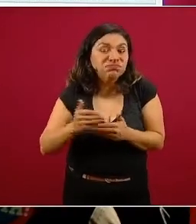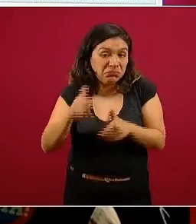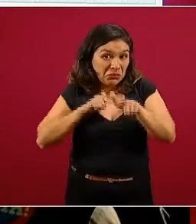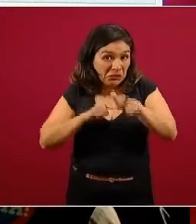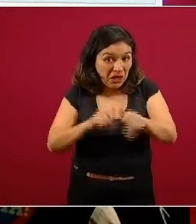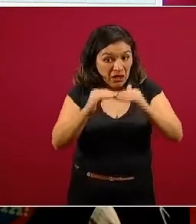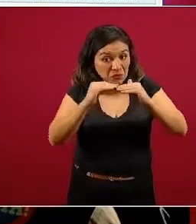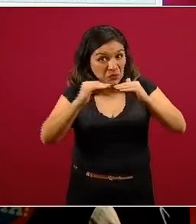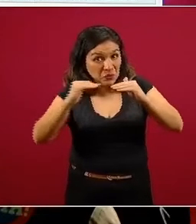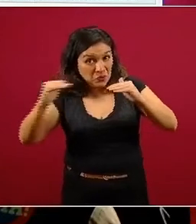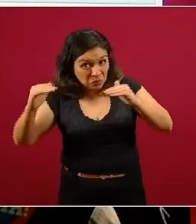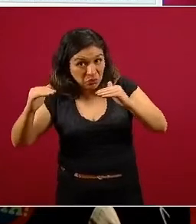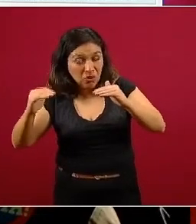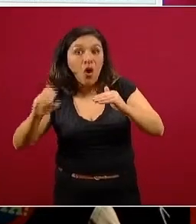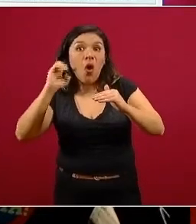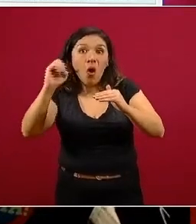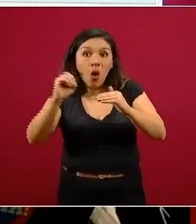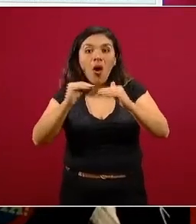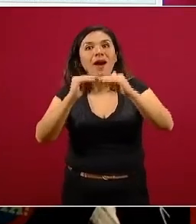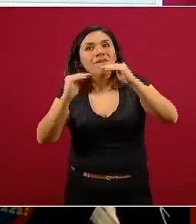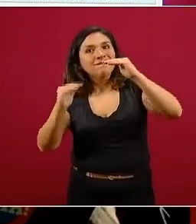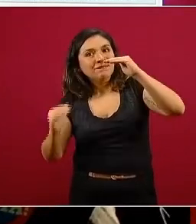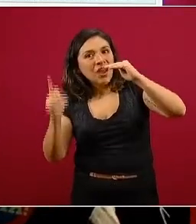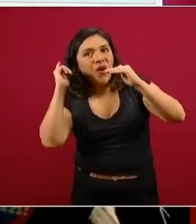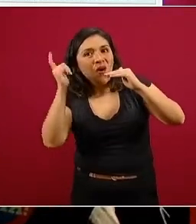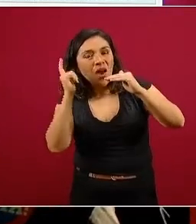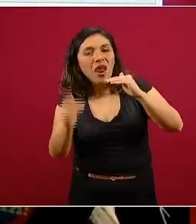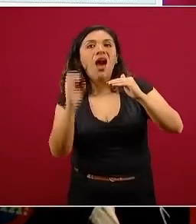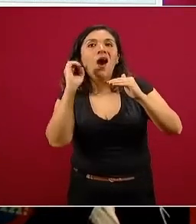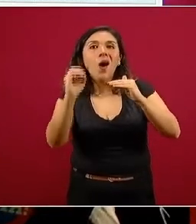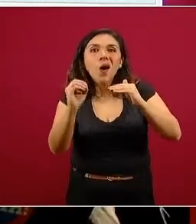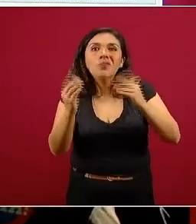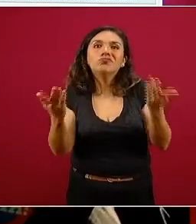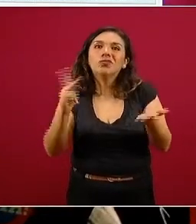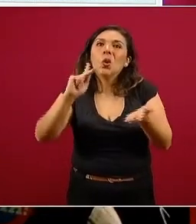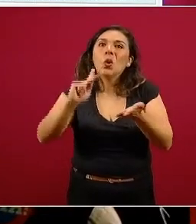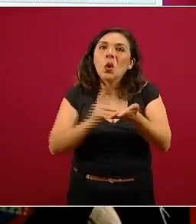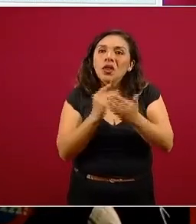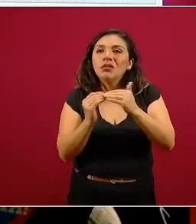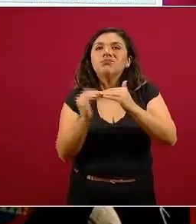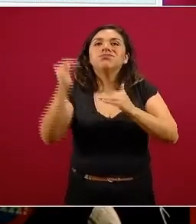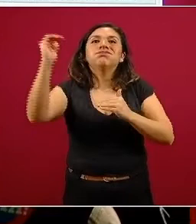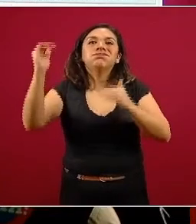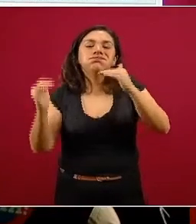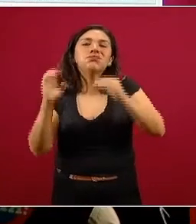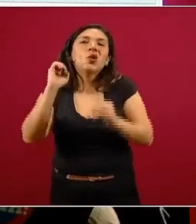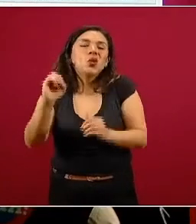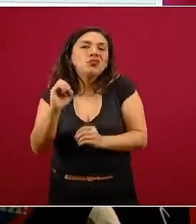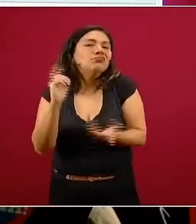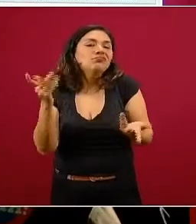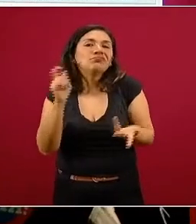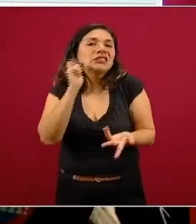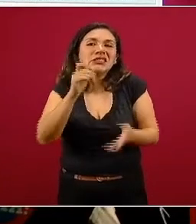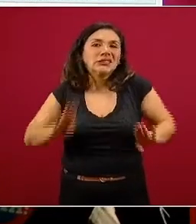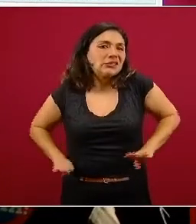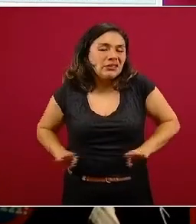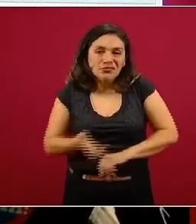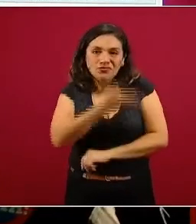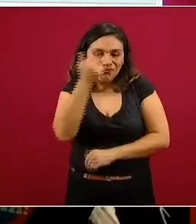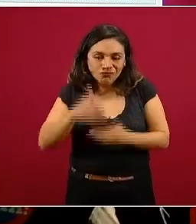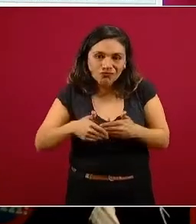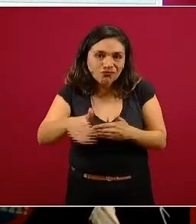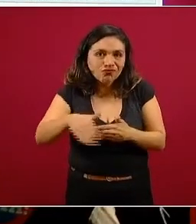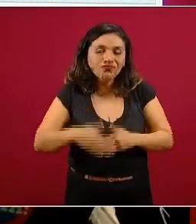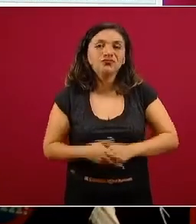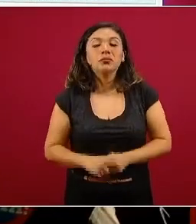meseta empieza a tener una tendencia descendente o pudiera empezar a tener otro tipo de comportamiento. Vamos a